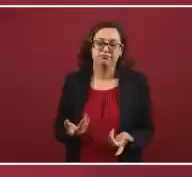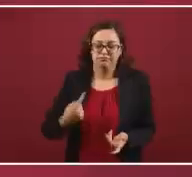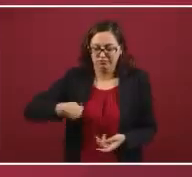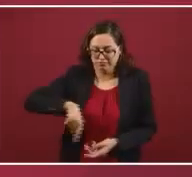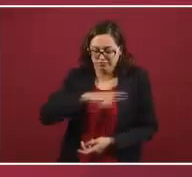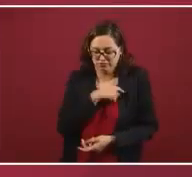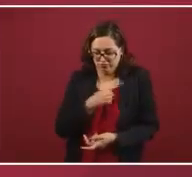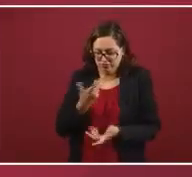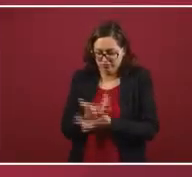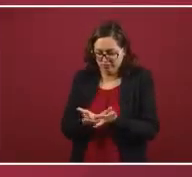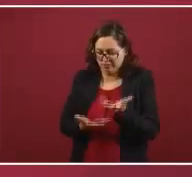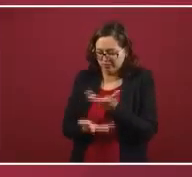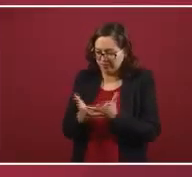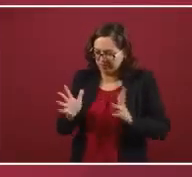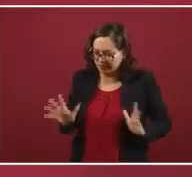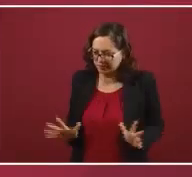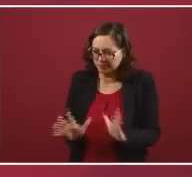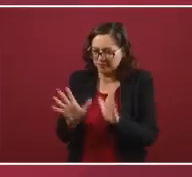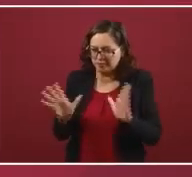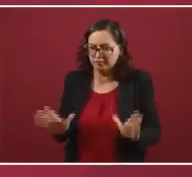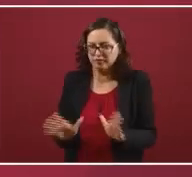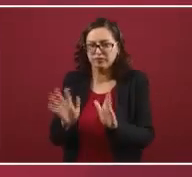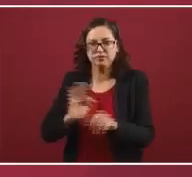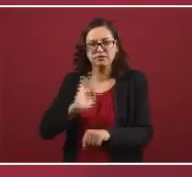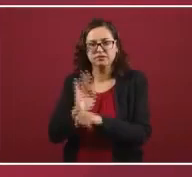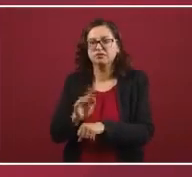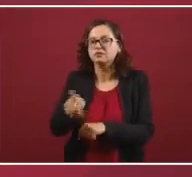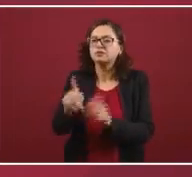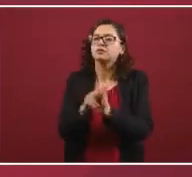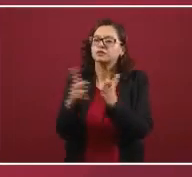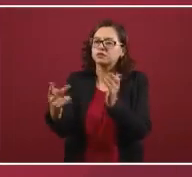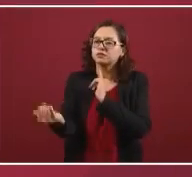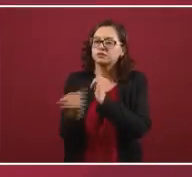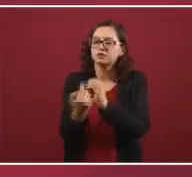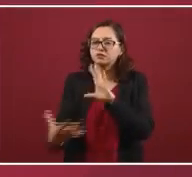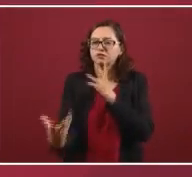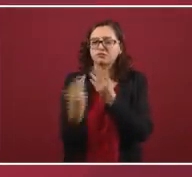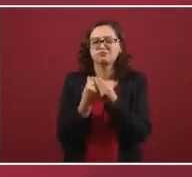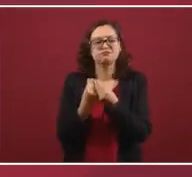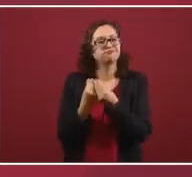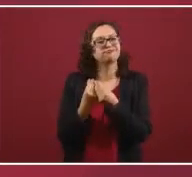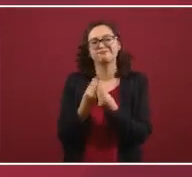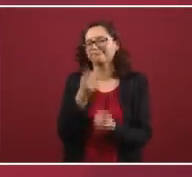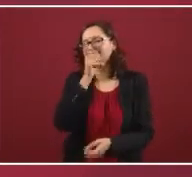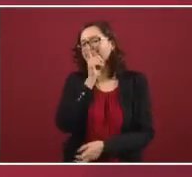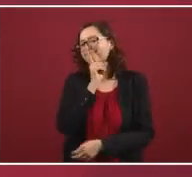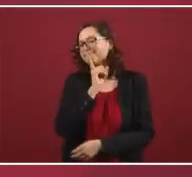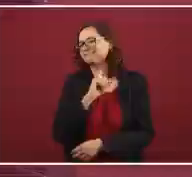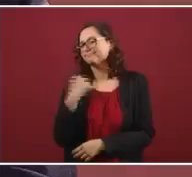enarbolamos o defendemos, y